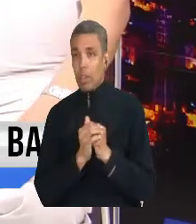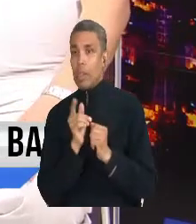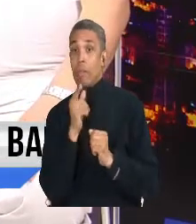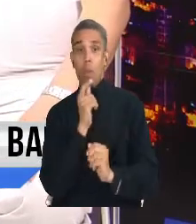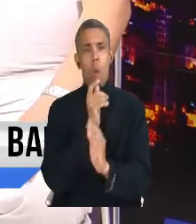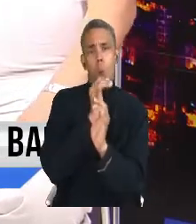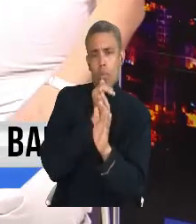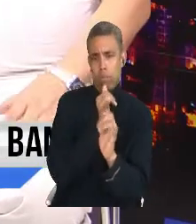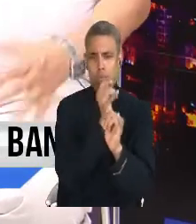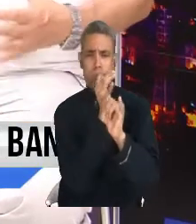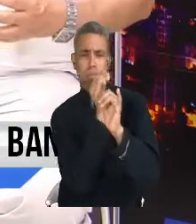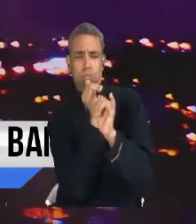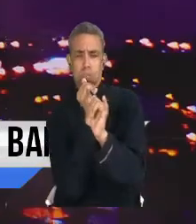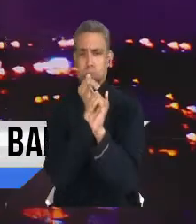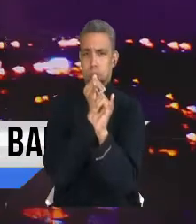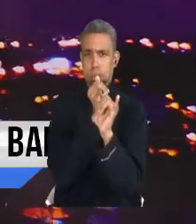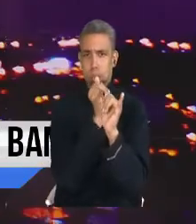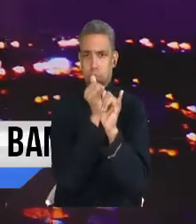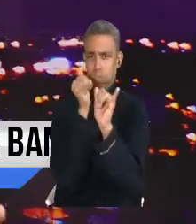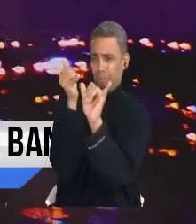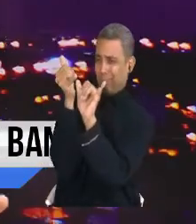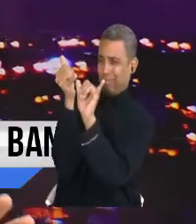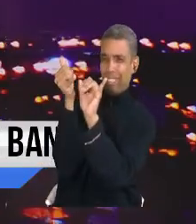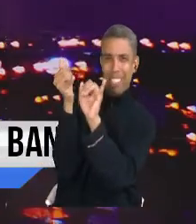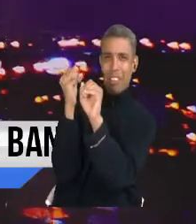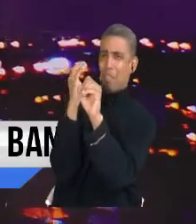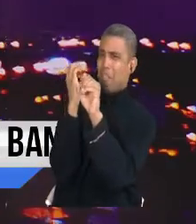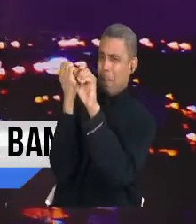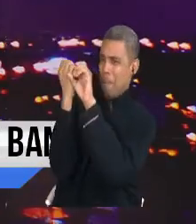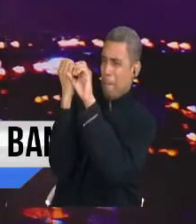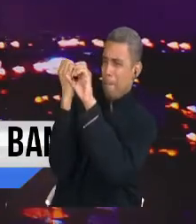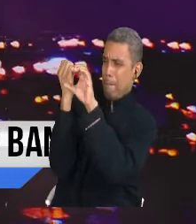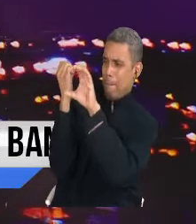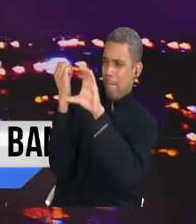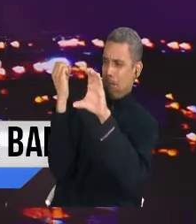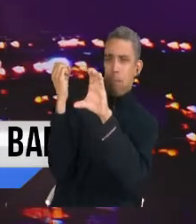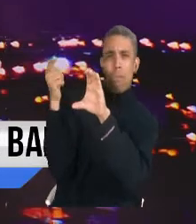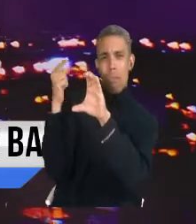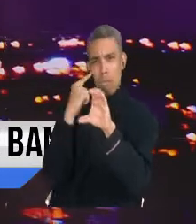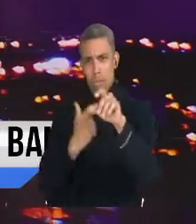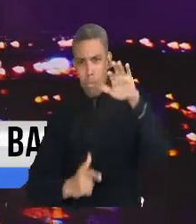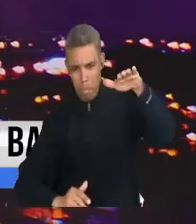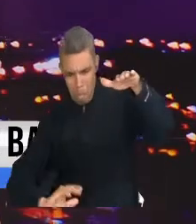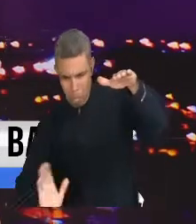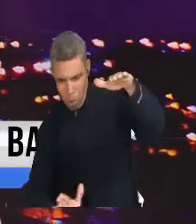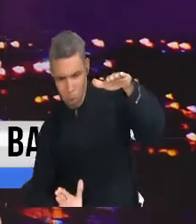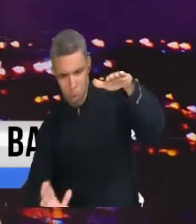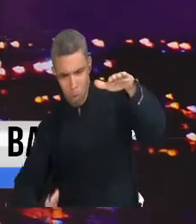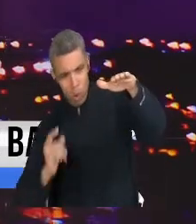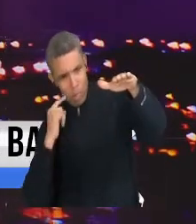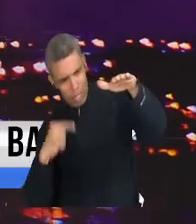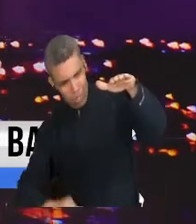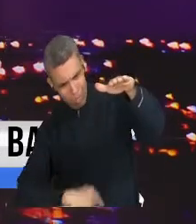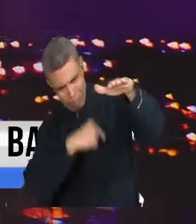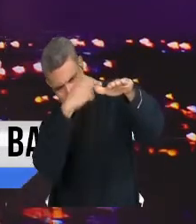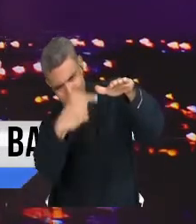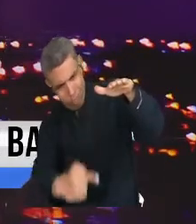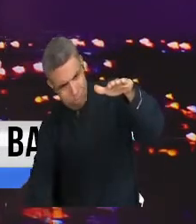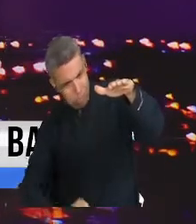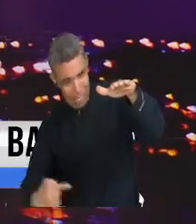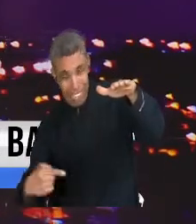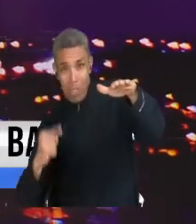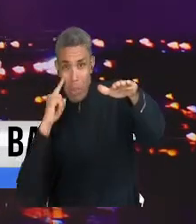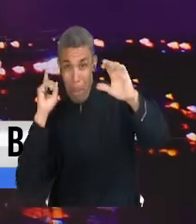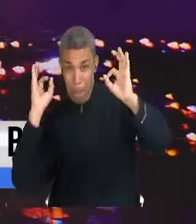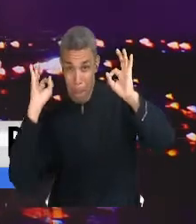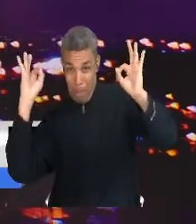tener vestimenta típica. Eso tiene un 10%, todo suma un 100%, que los jurados